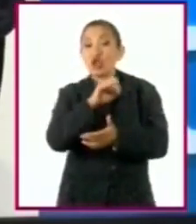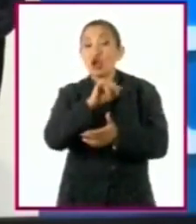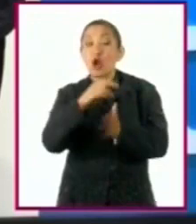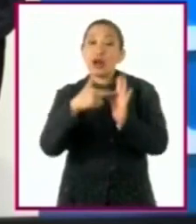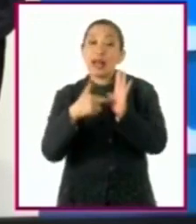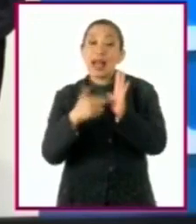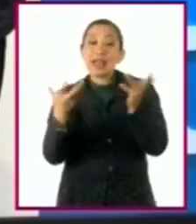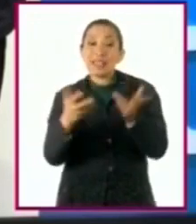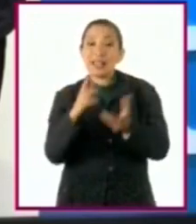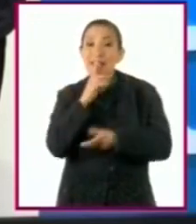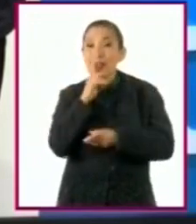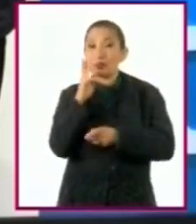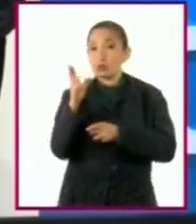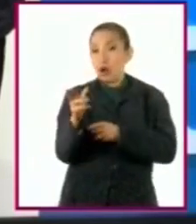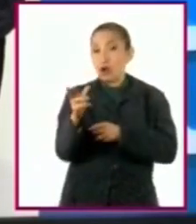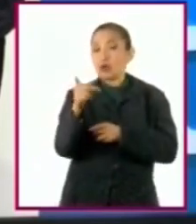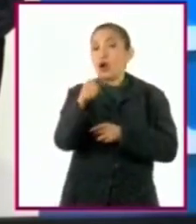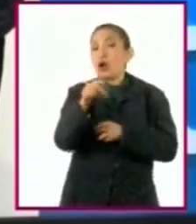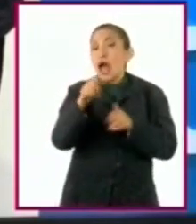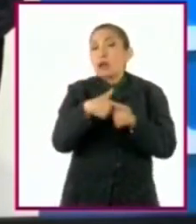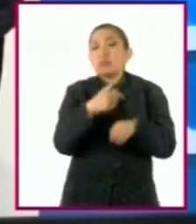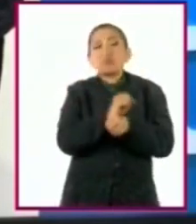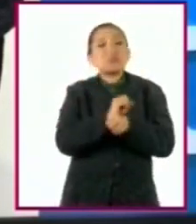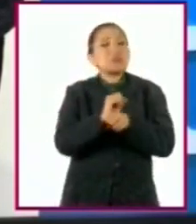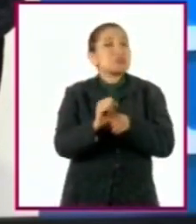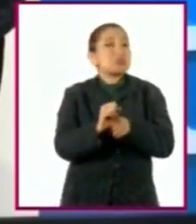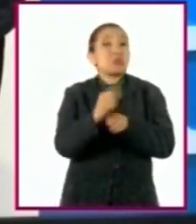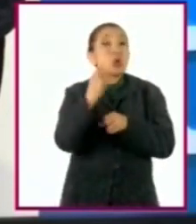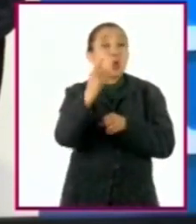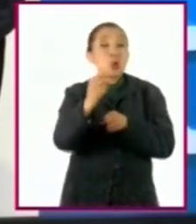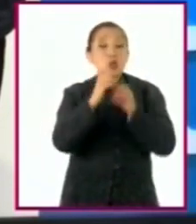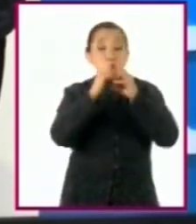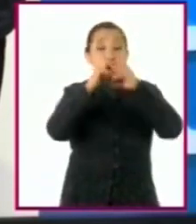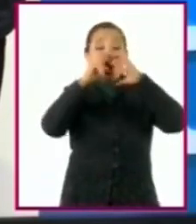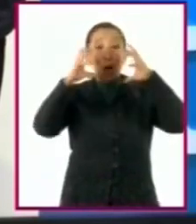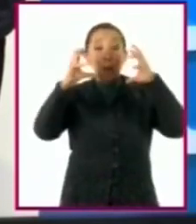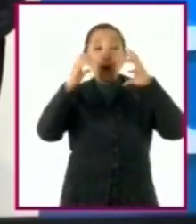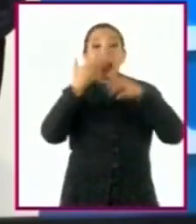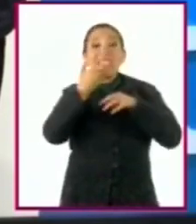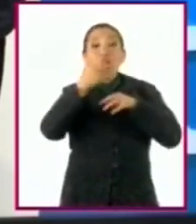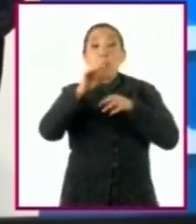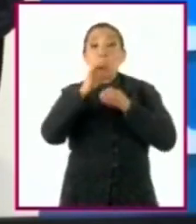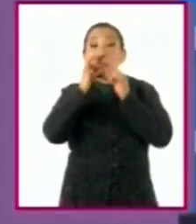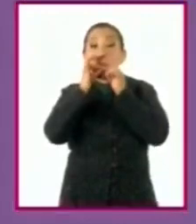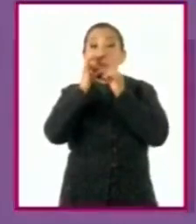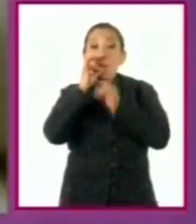de acción y reacción con algo tan sencillo como un globo, hilo y un popote.